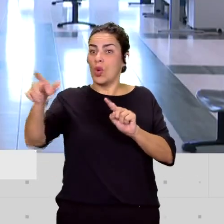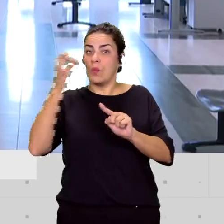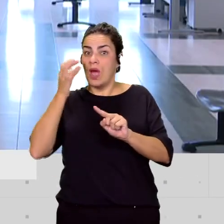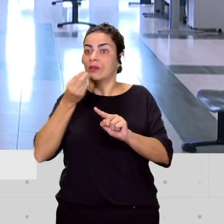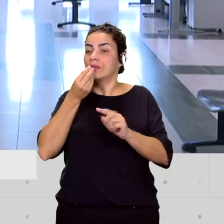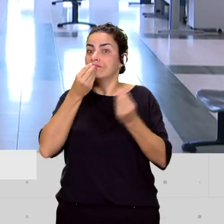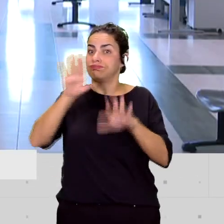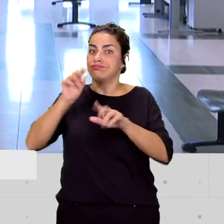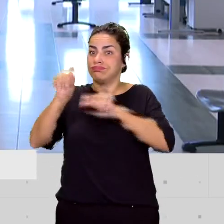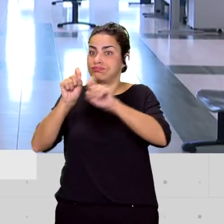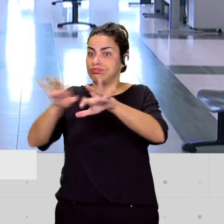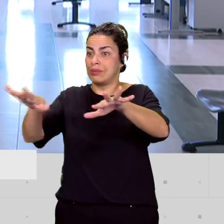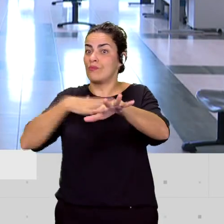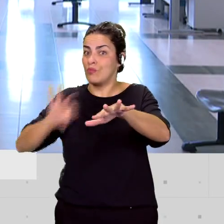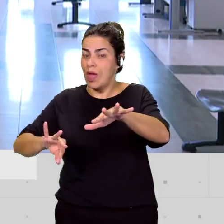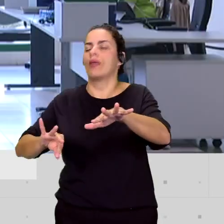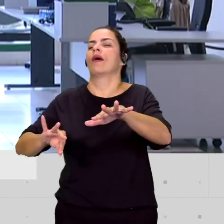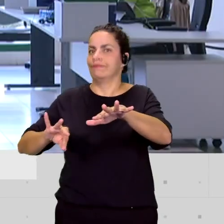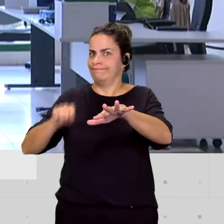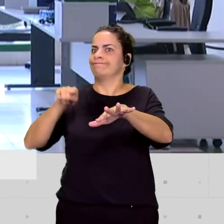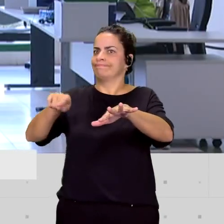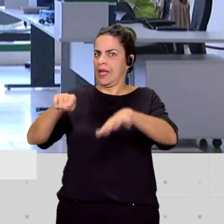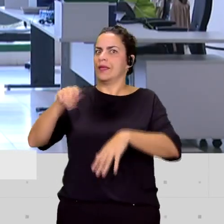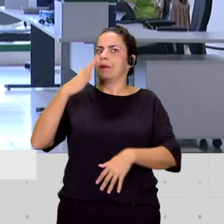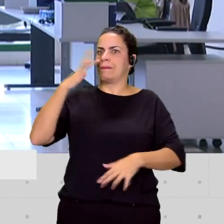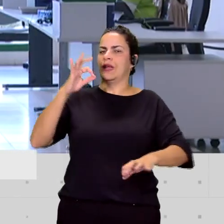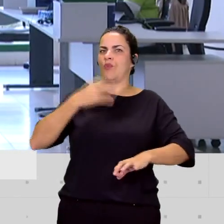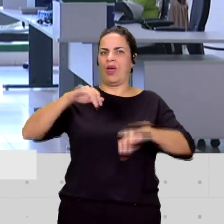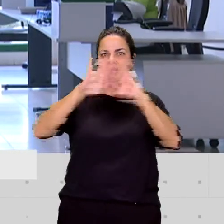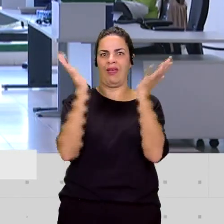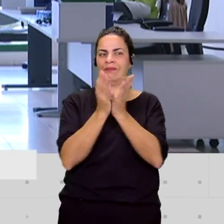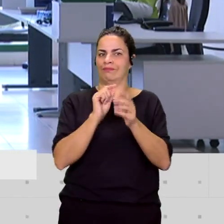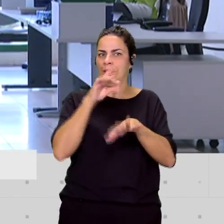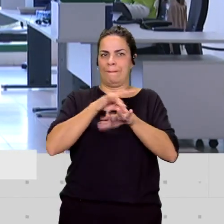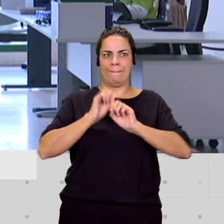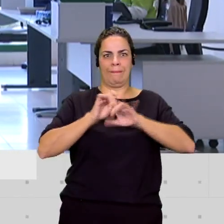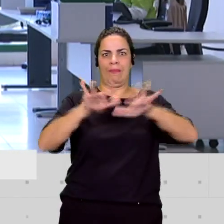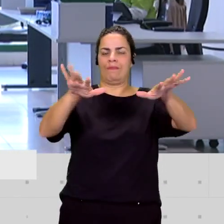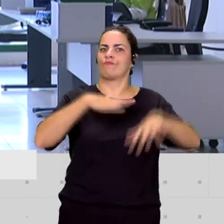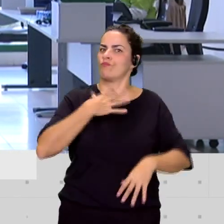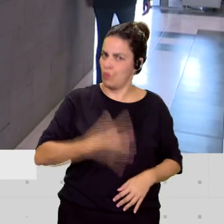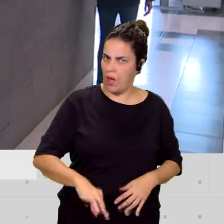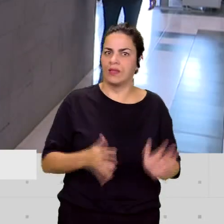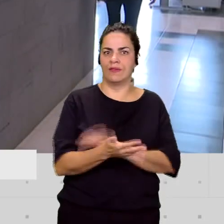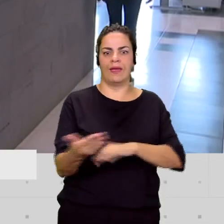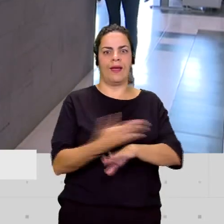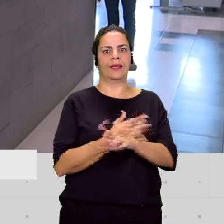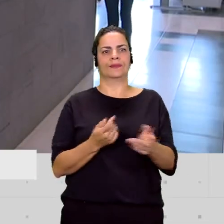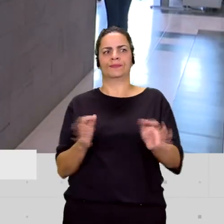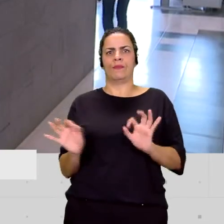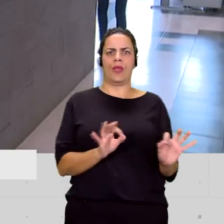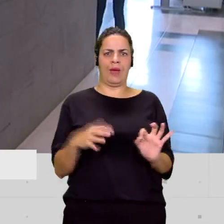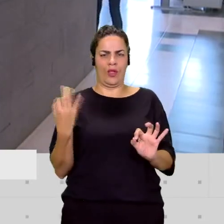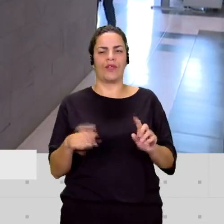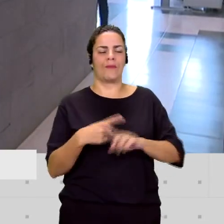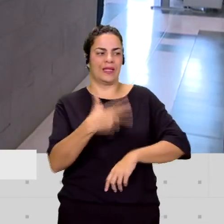humanos, ahí sí que tenemos un riesgo pandémico mucho mayor, tenemos que estar preparados y tenemos que contar con reservas